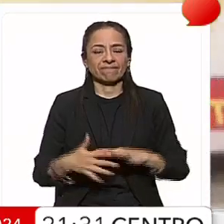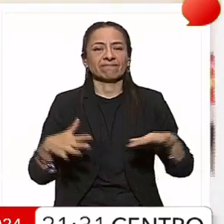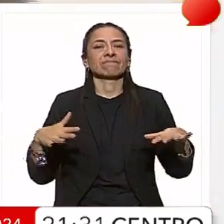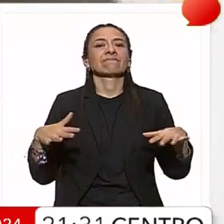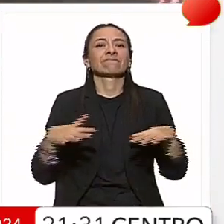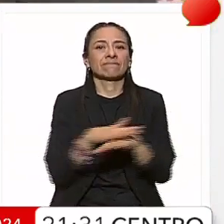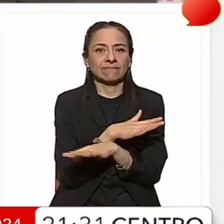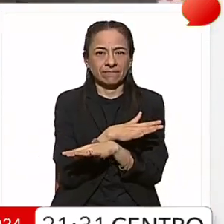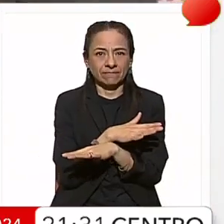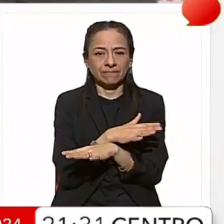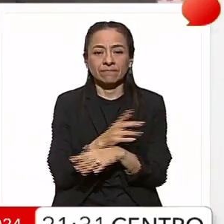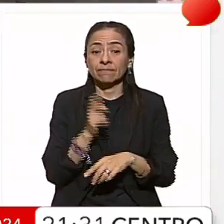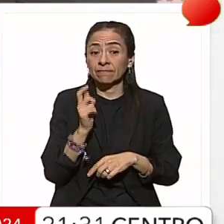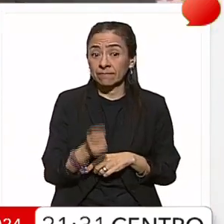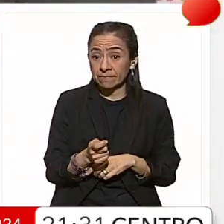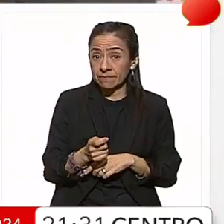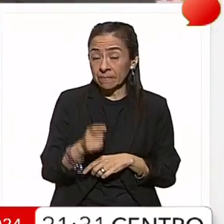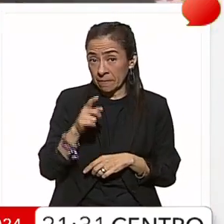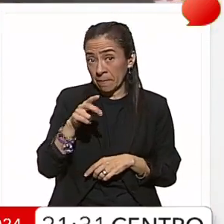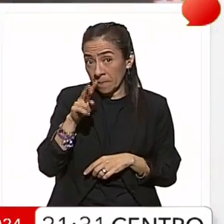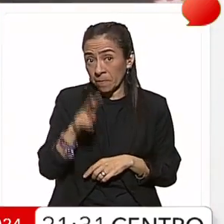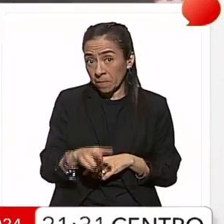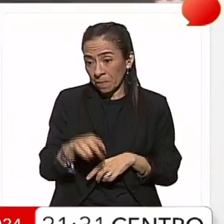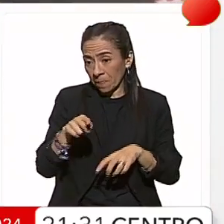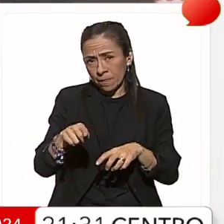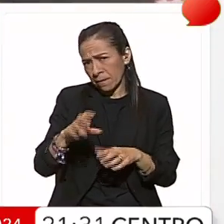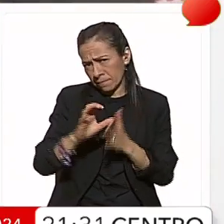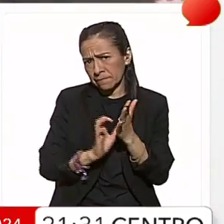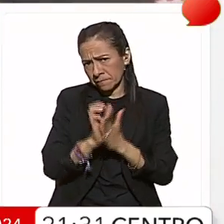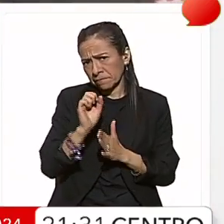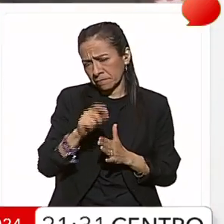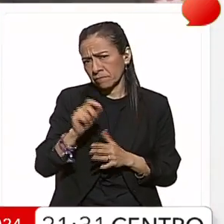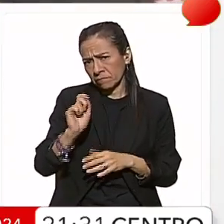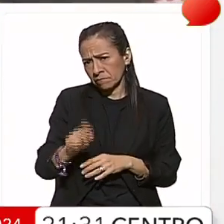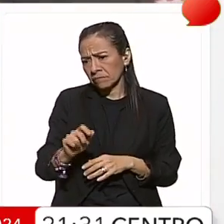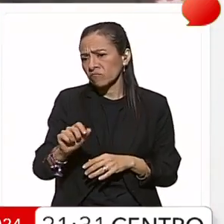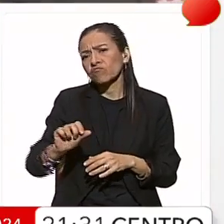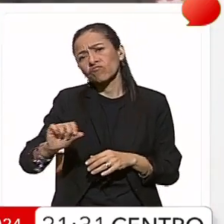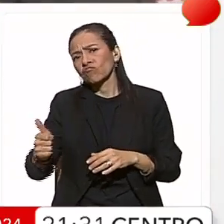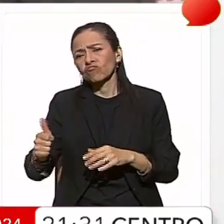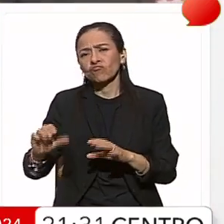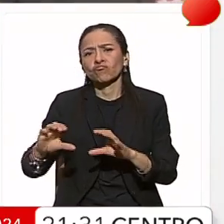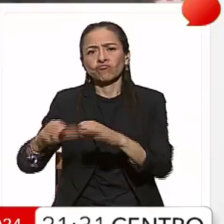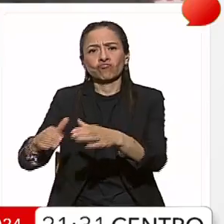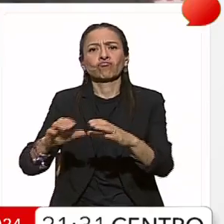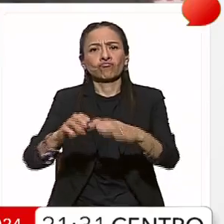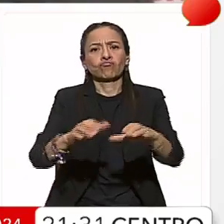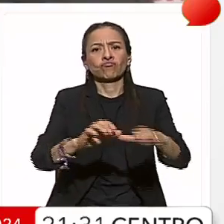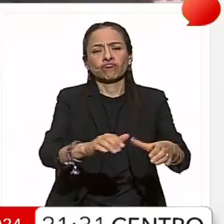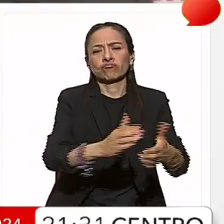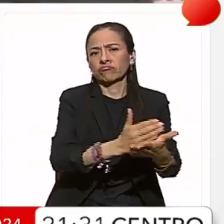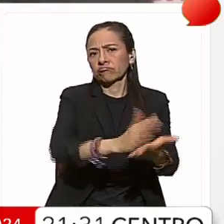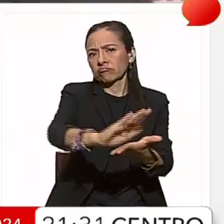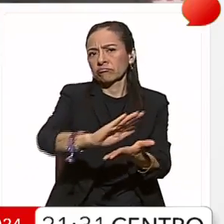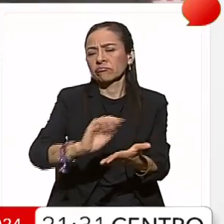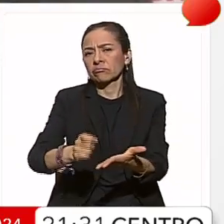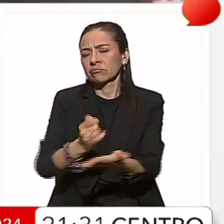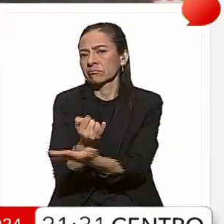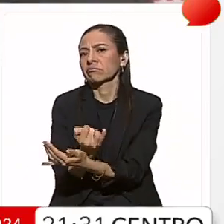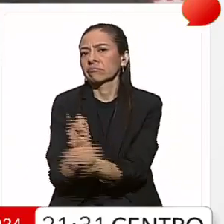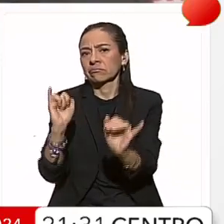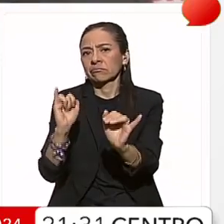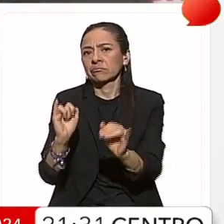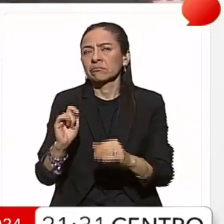los órganos constitucionalmente autónomos es una creación